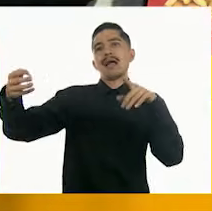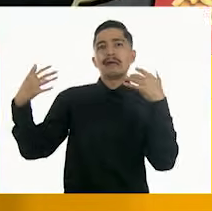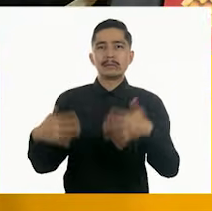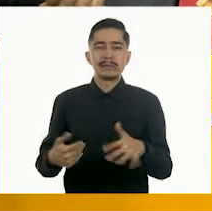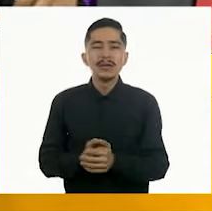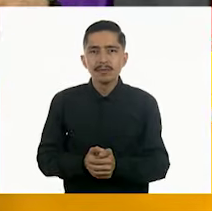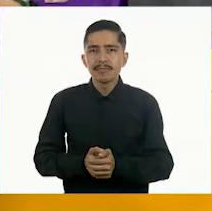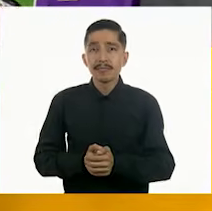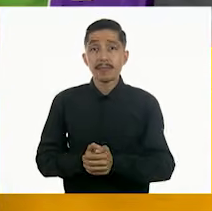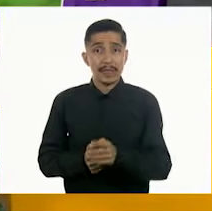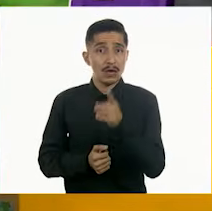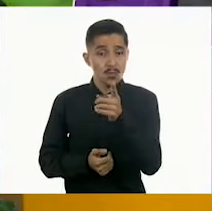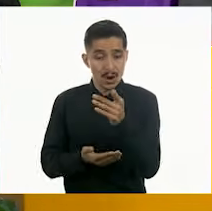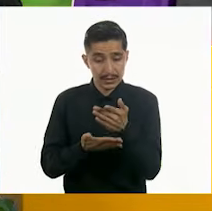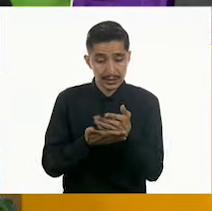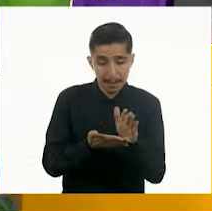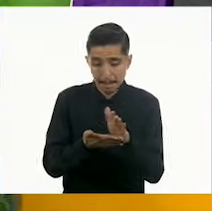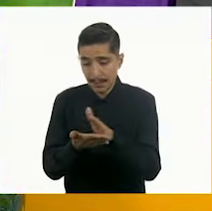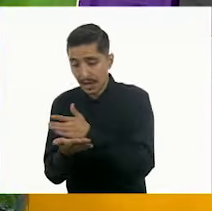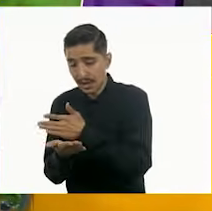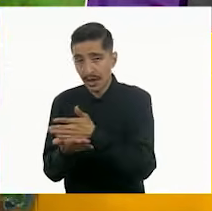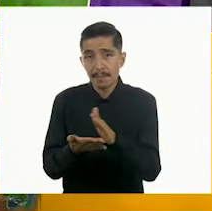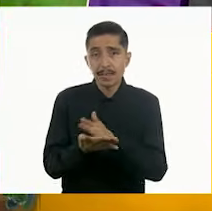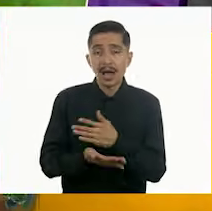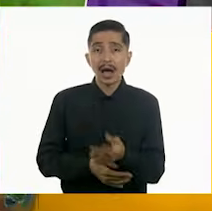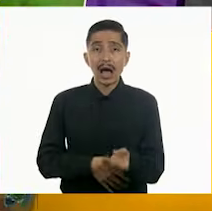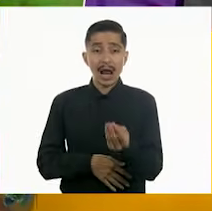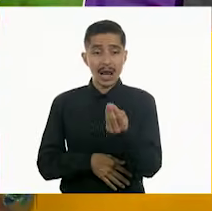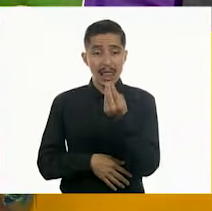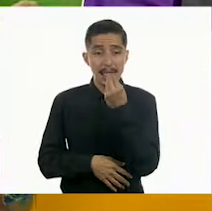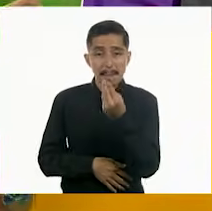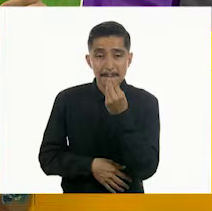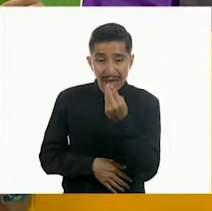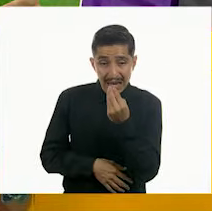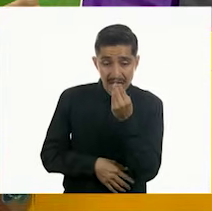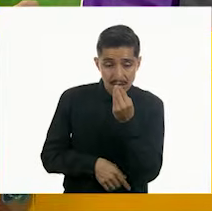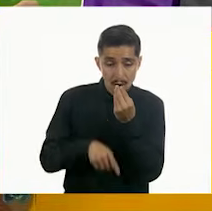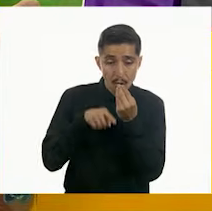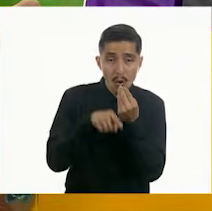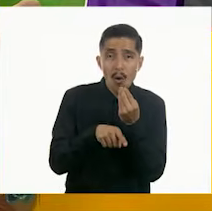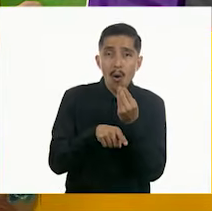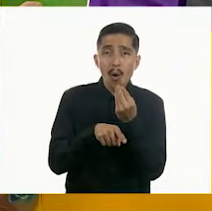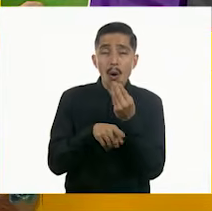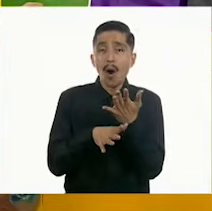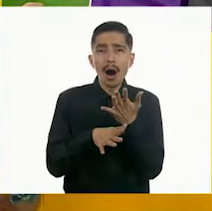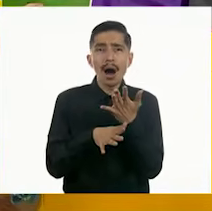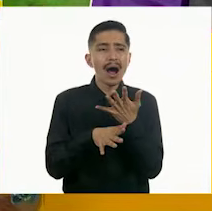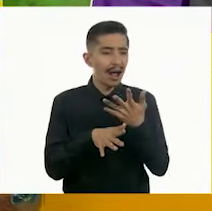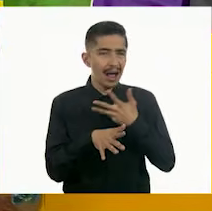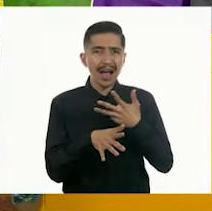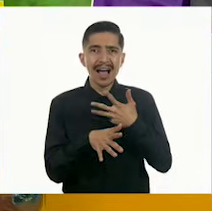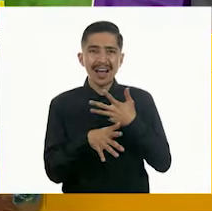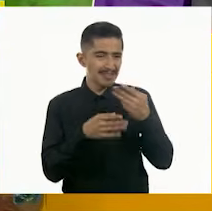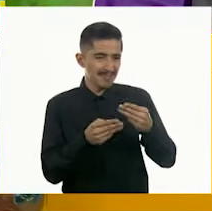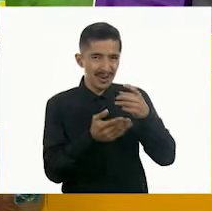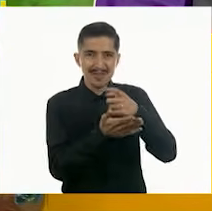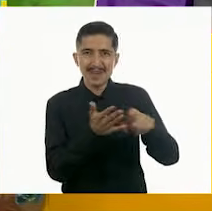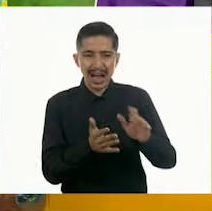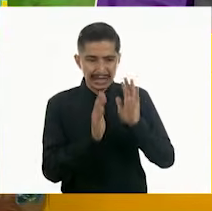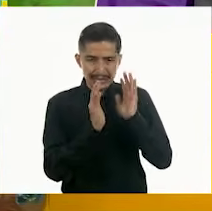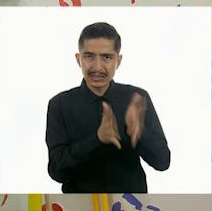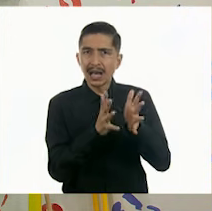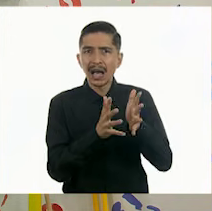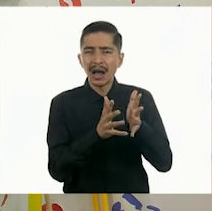dice, separar los alimentos crudos de los cocidos. Cocidos, exactamente. Hay que